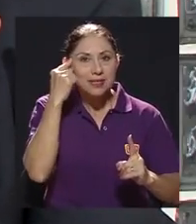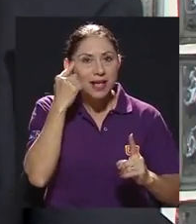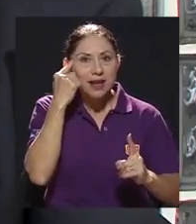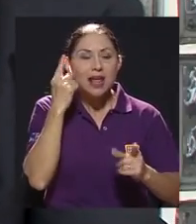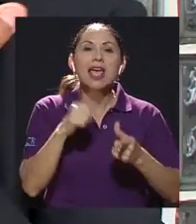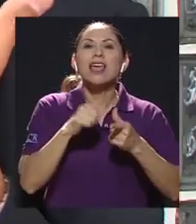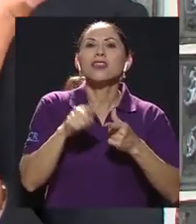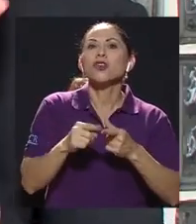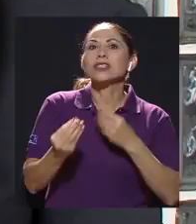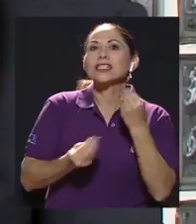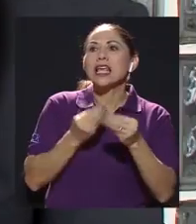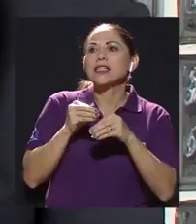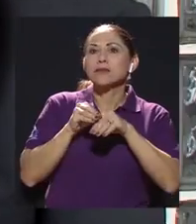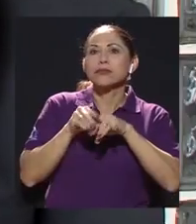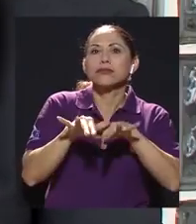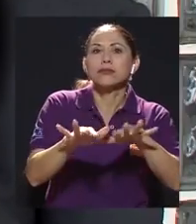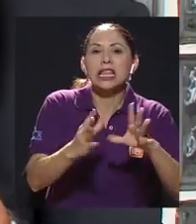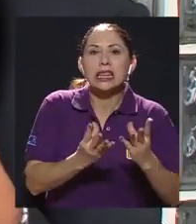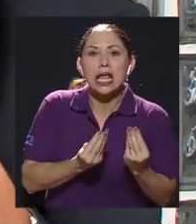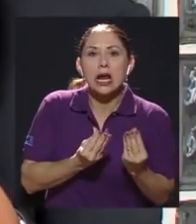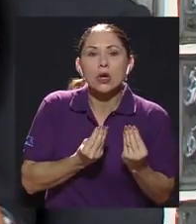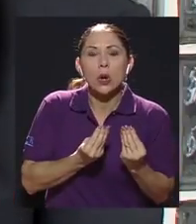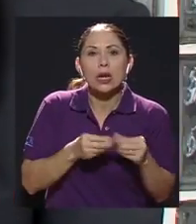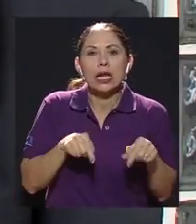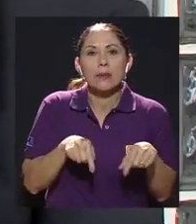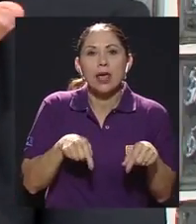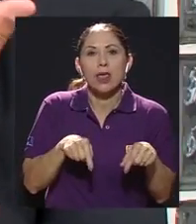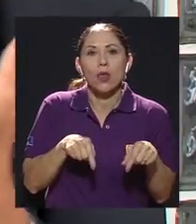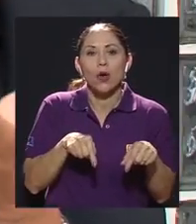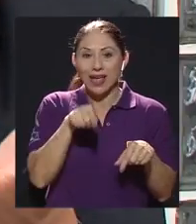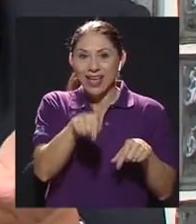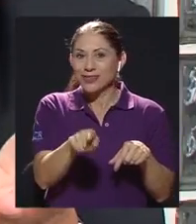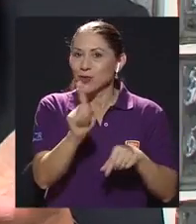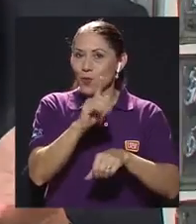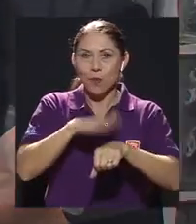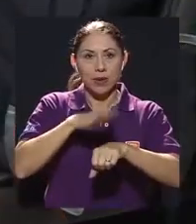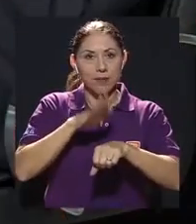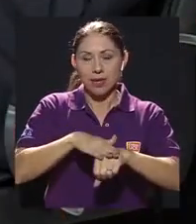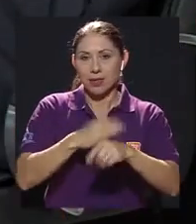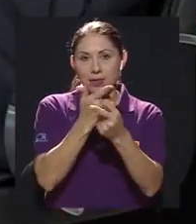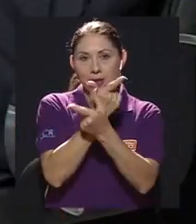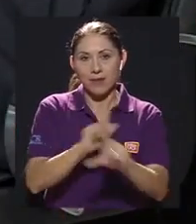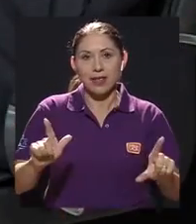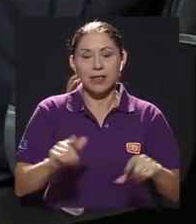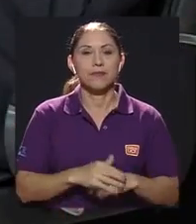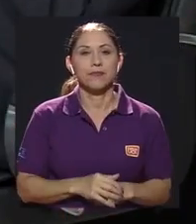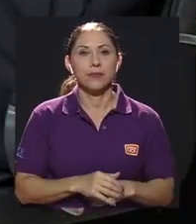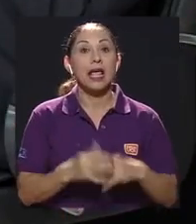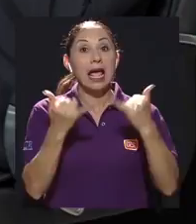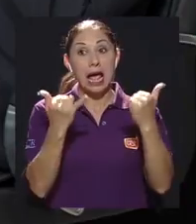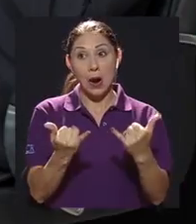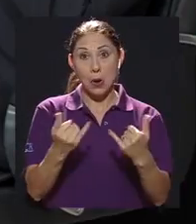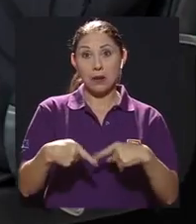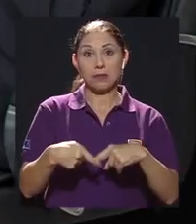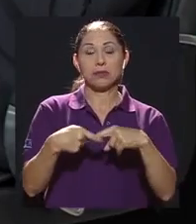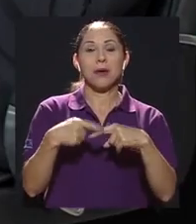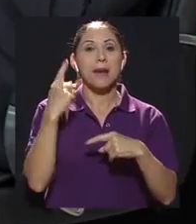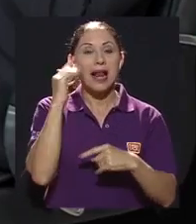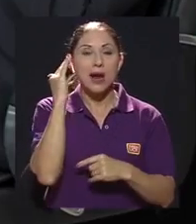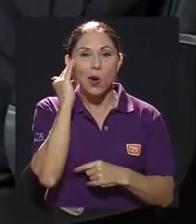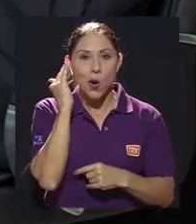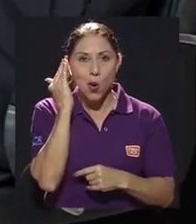argumentando desde el terror y el miedo, y el miedo y el terror no permiten que crezca la libertad. Vamos a quedarnos con eso para